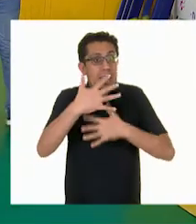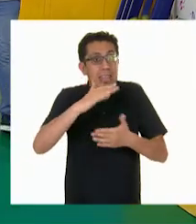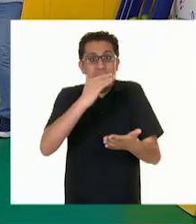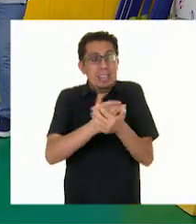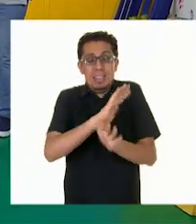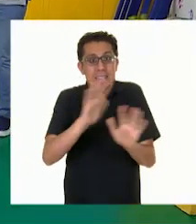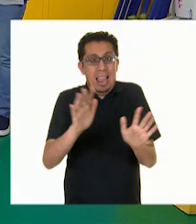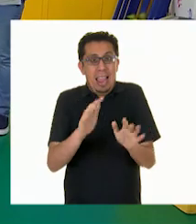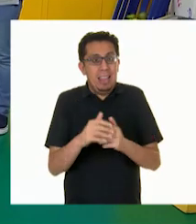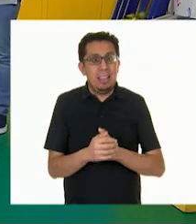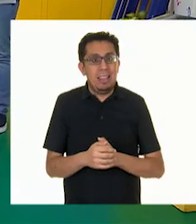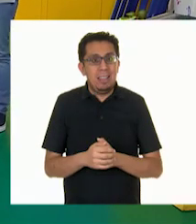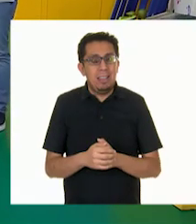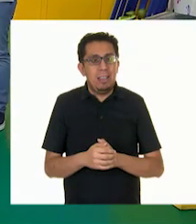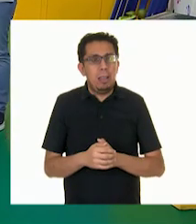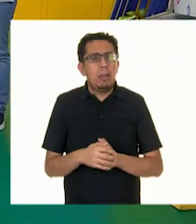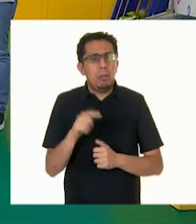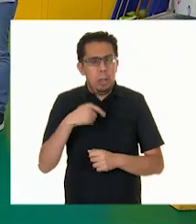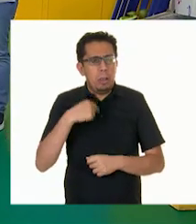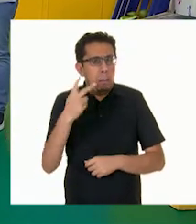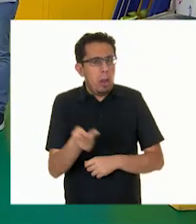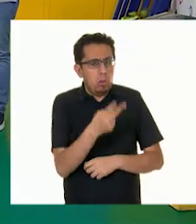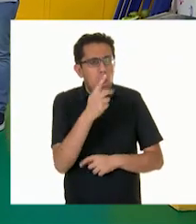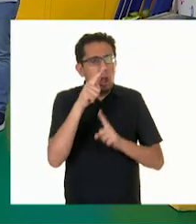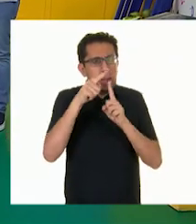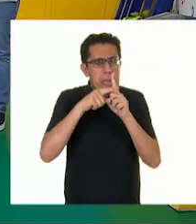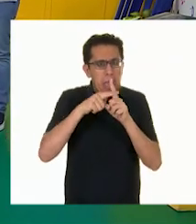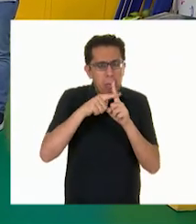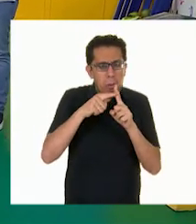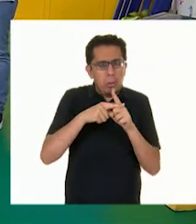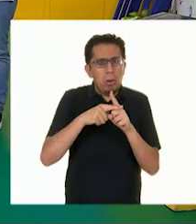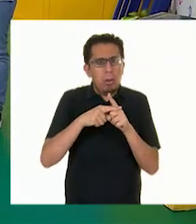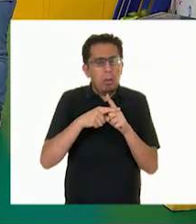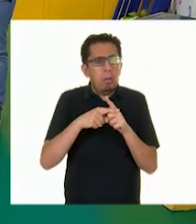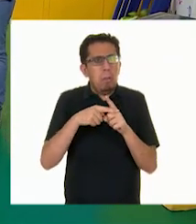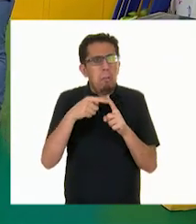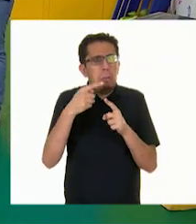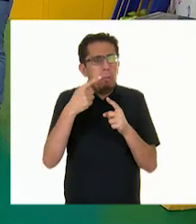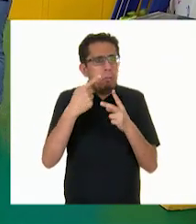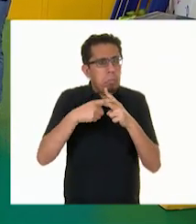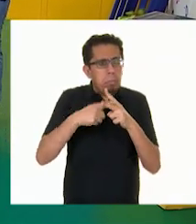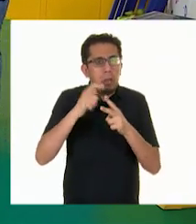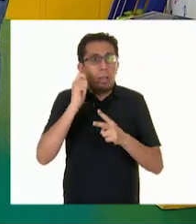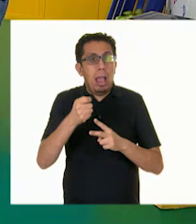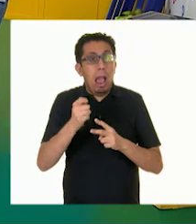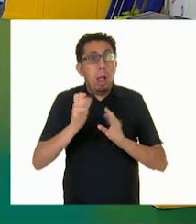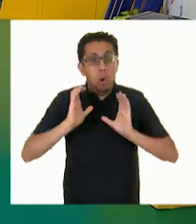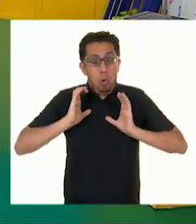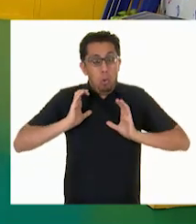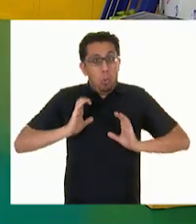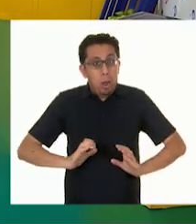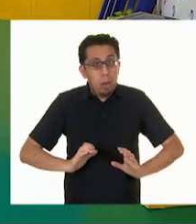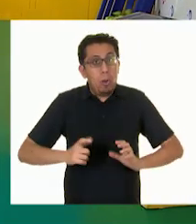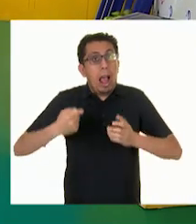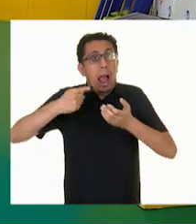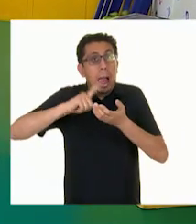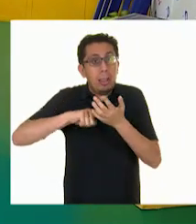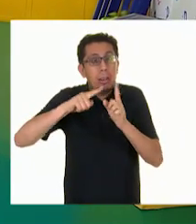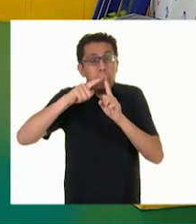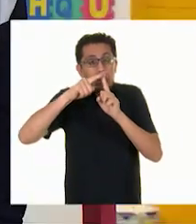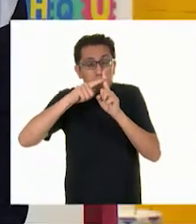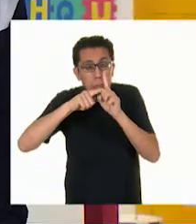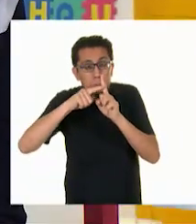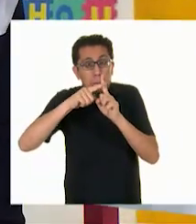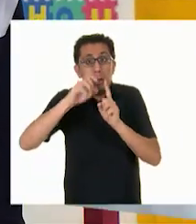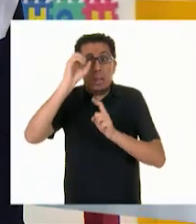La pregunta es, ¿qué mide un termómetro? Ay, los termómetros miden la temperatura de los cuerpos. Muy bien, a ver,